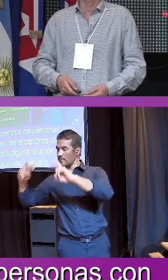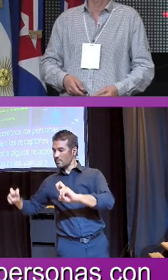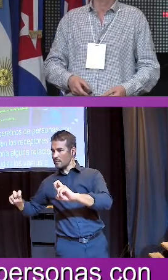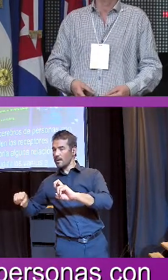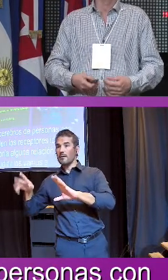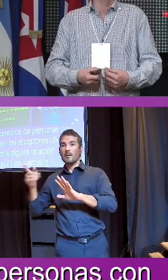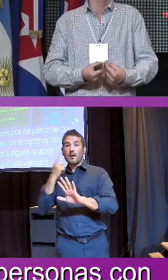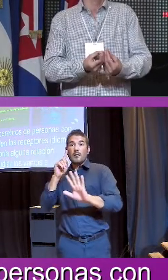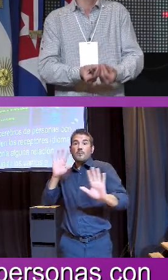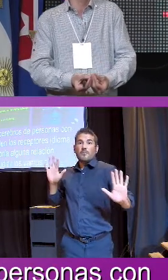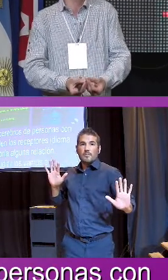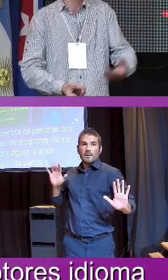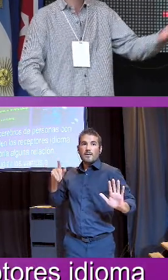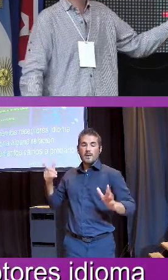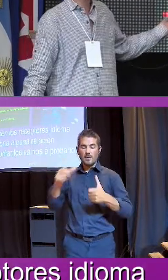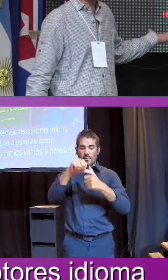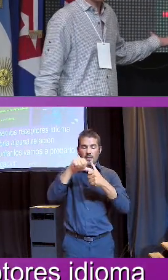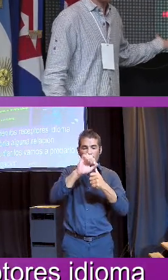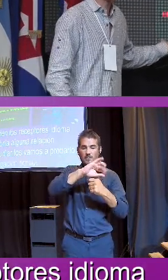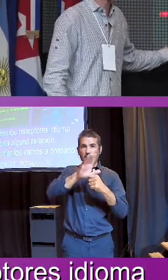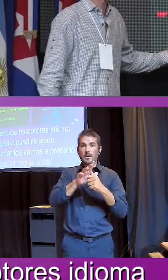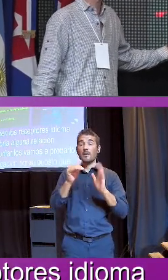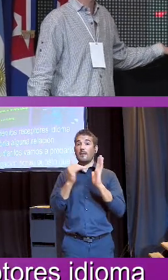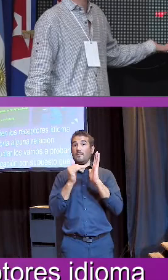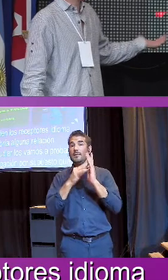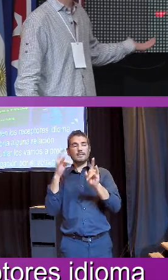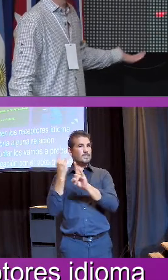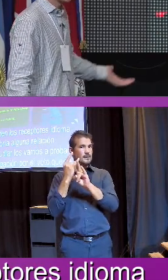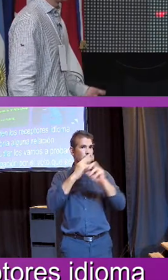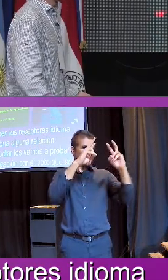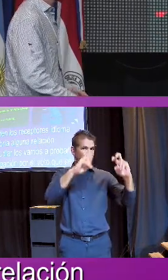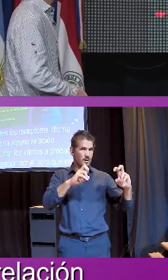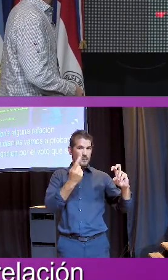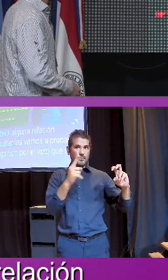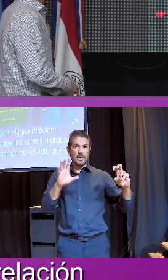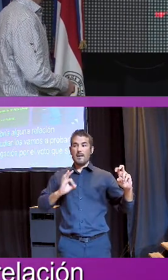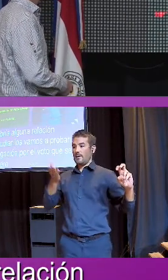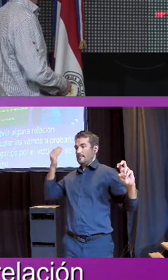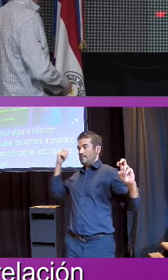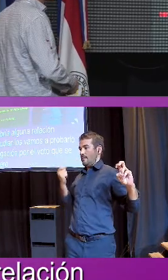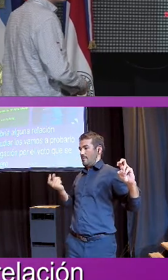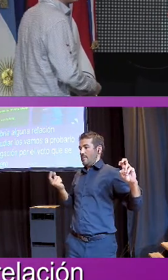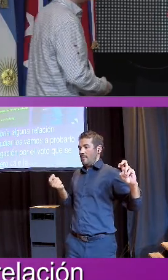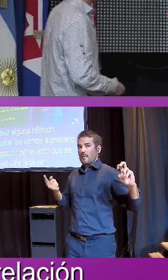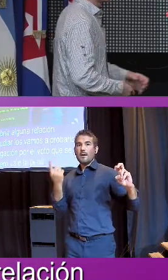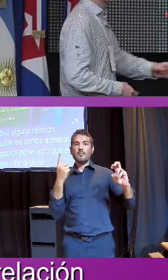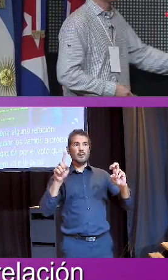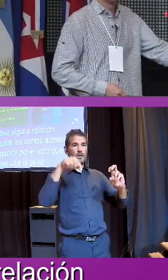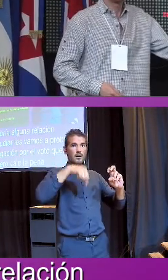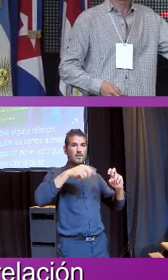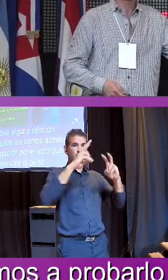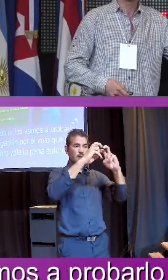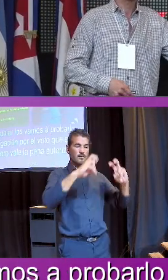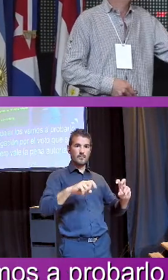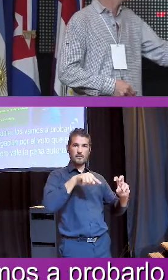probarlos con personas desde el lado de la investigación. Por supuesto que se viene utilizando hace muchos años, pero vale la pena autorizar investigaciones